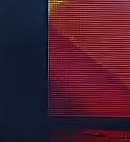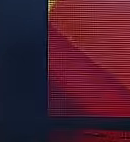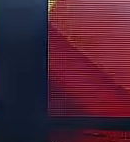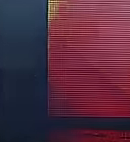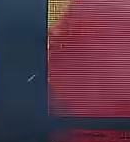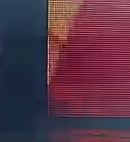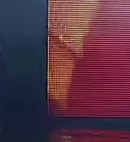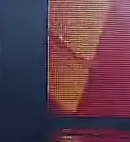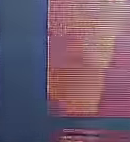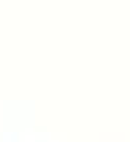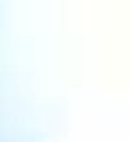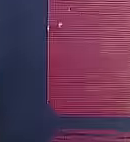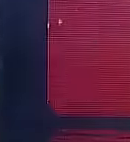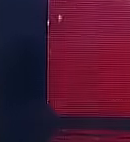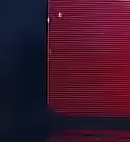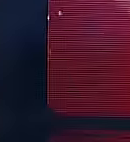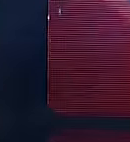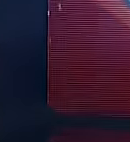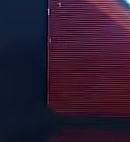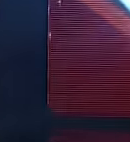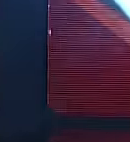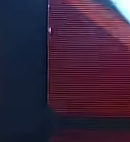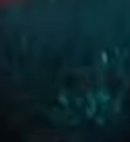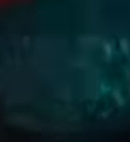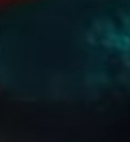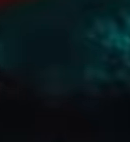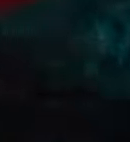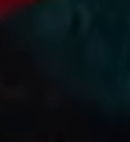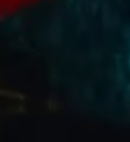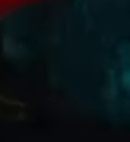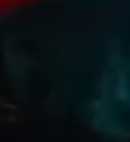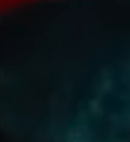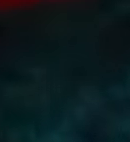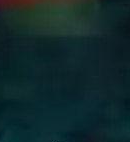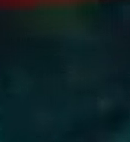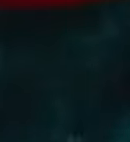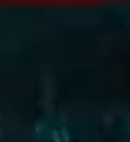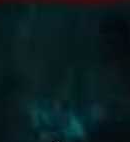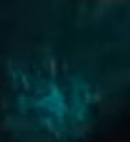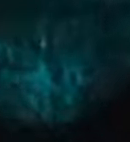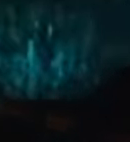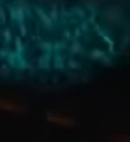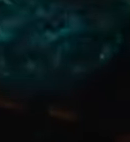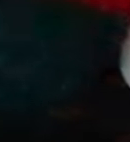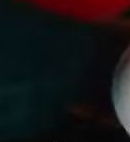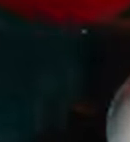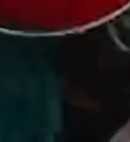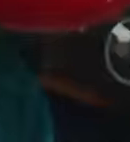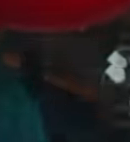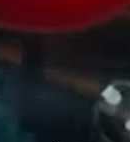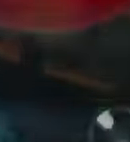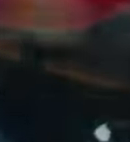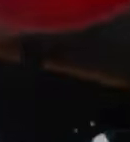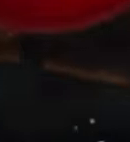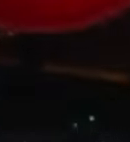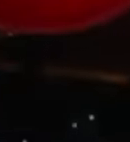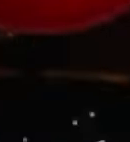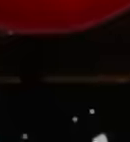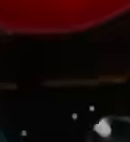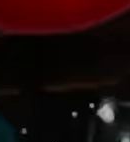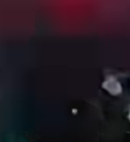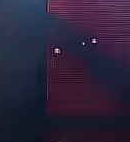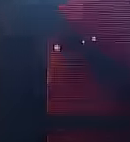público. Este hombre viene de Curicó y tiene el deseo de hacer reír a todos ustedes. El escenario